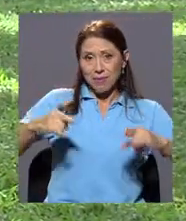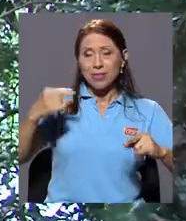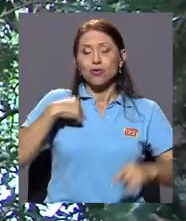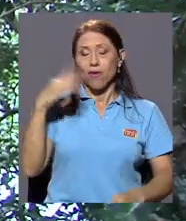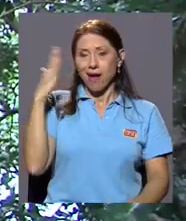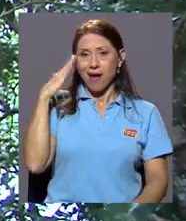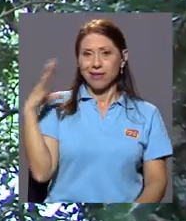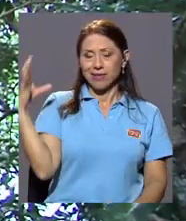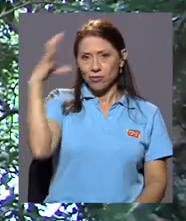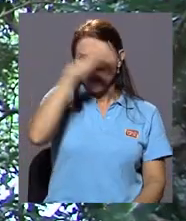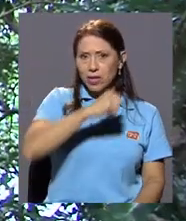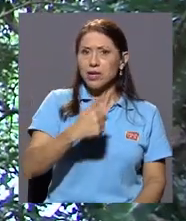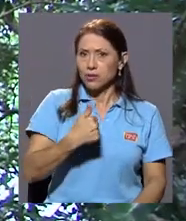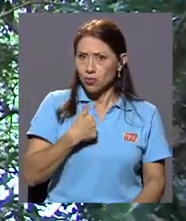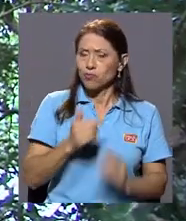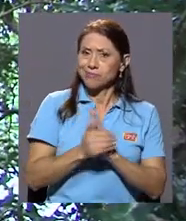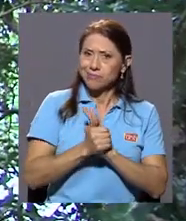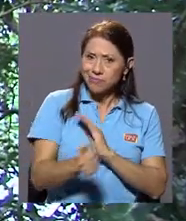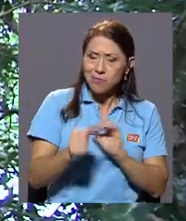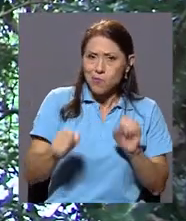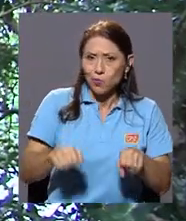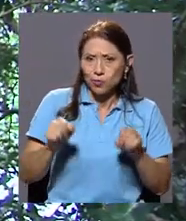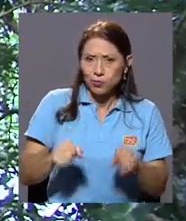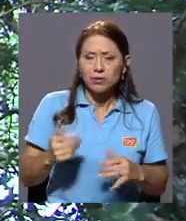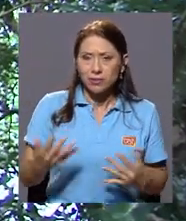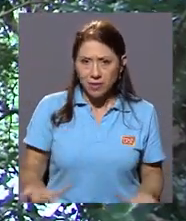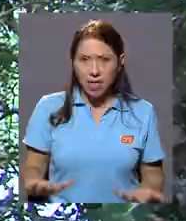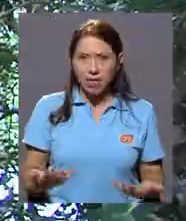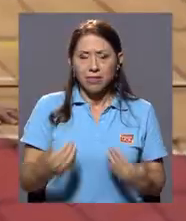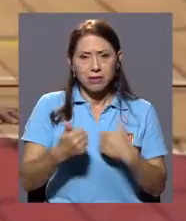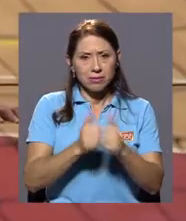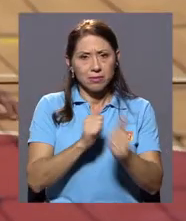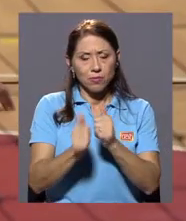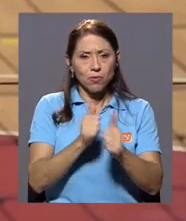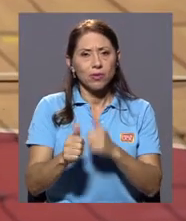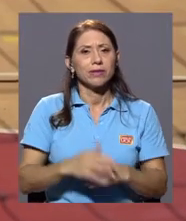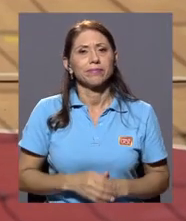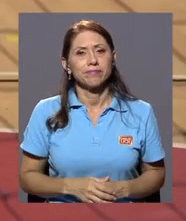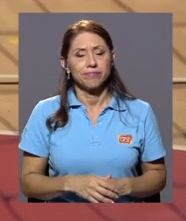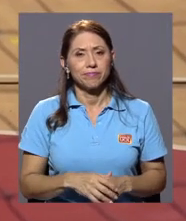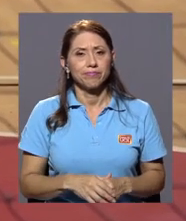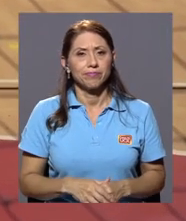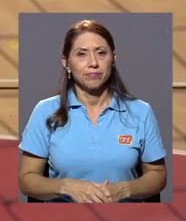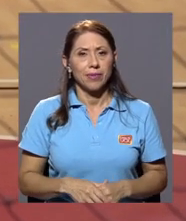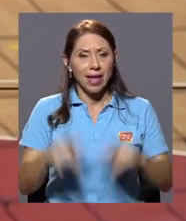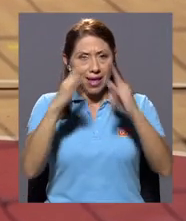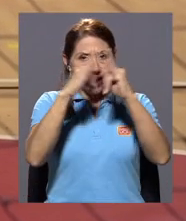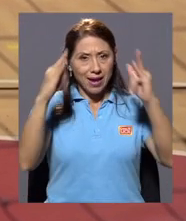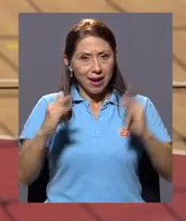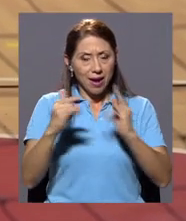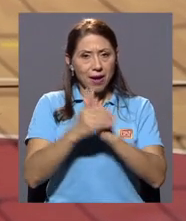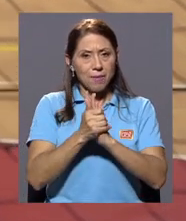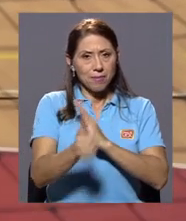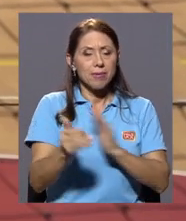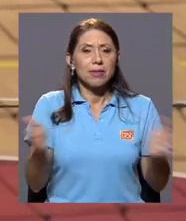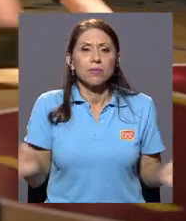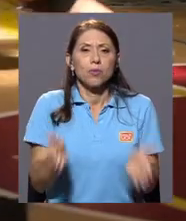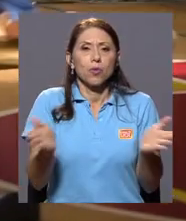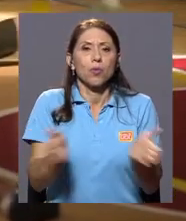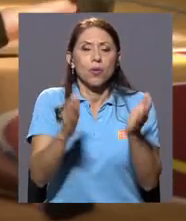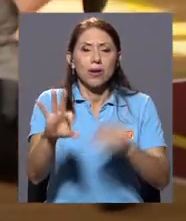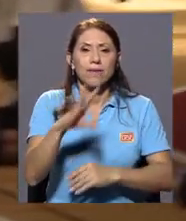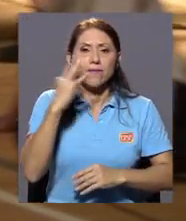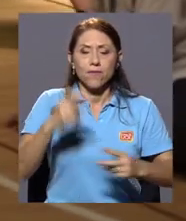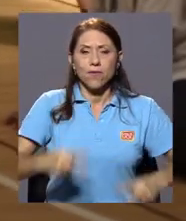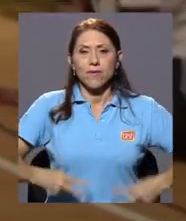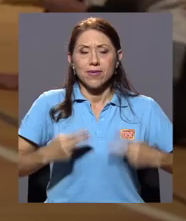descubrí que tenía el talento, la posibilidad de hacer deporte. Camp Abilities promueve el estilo de